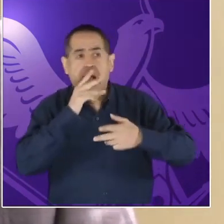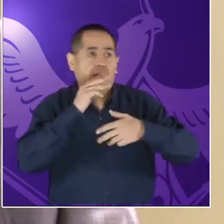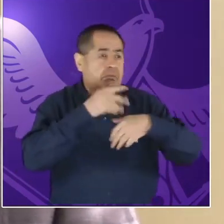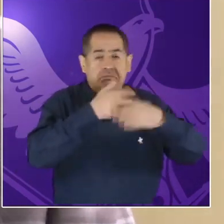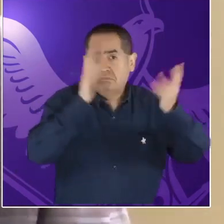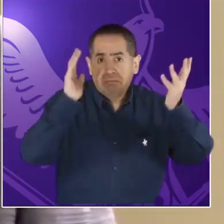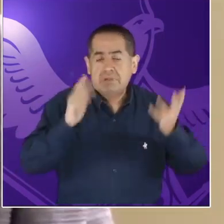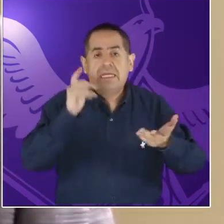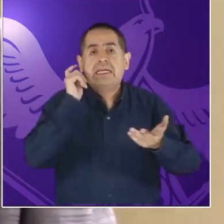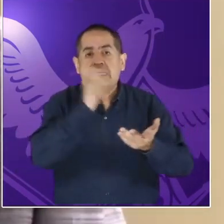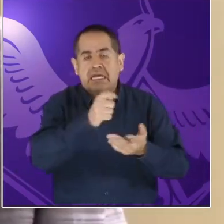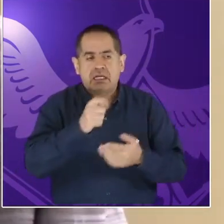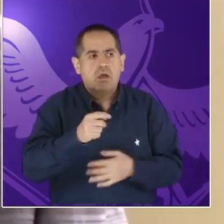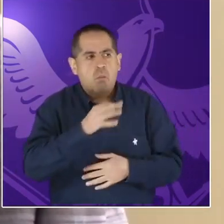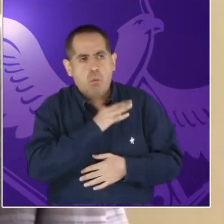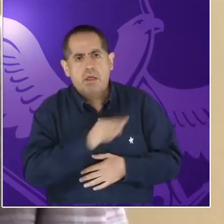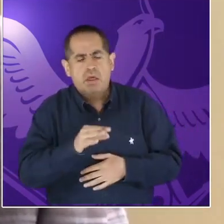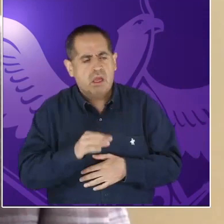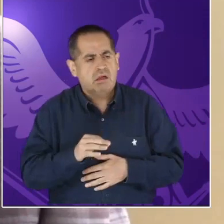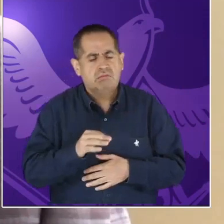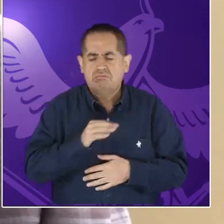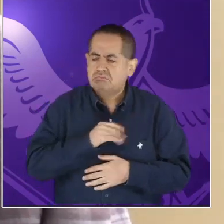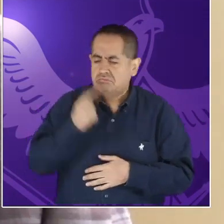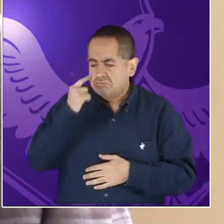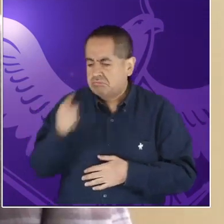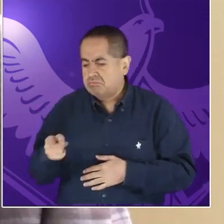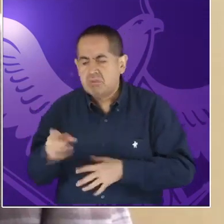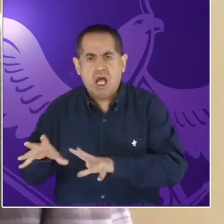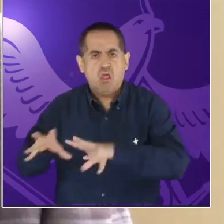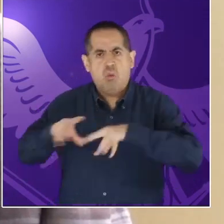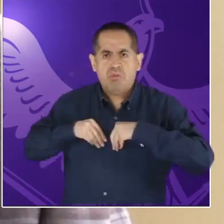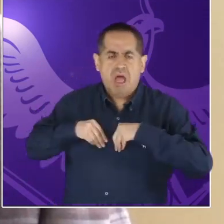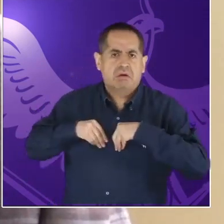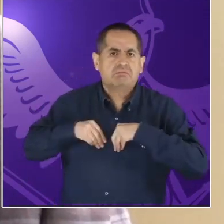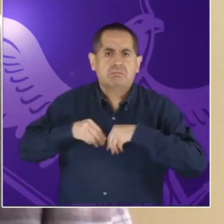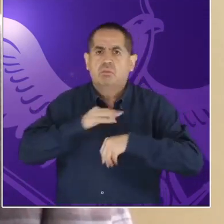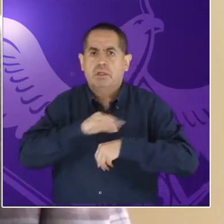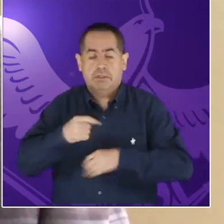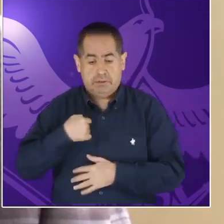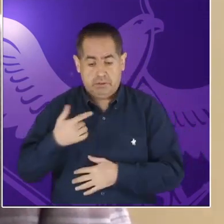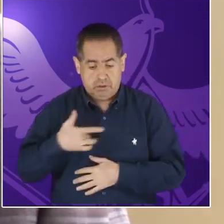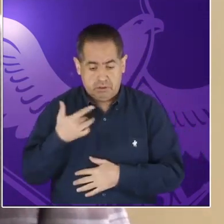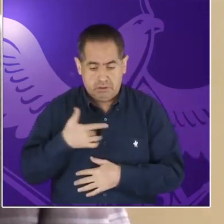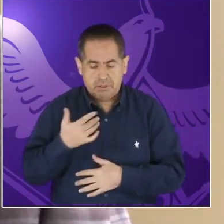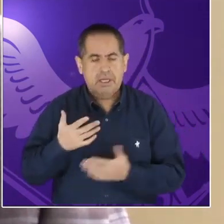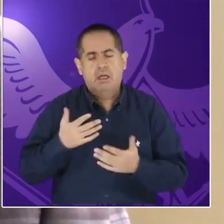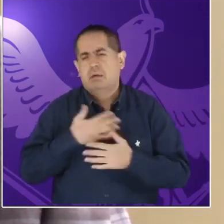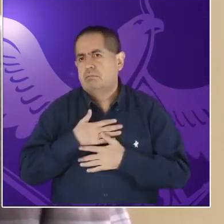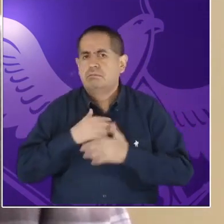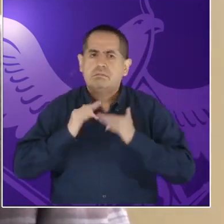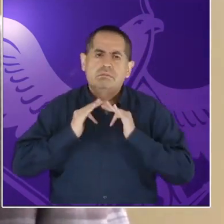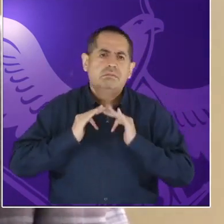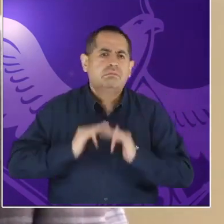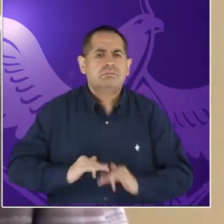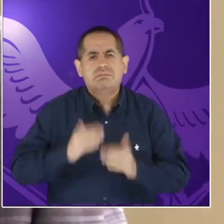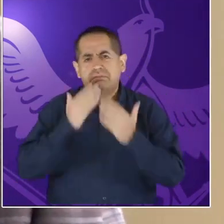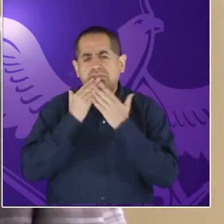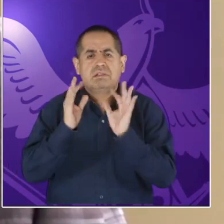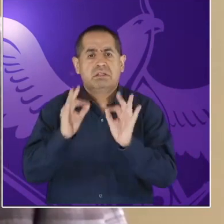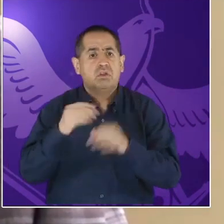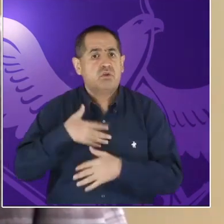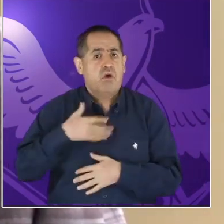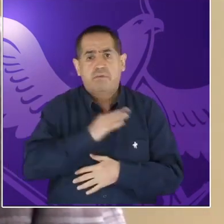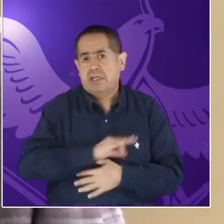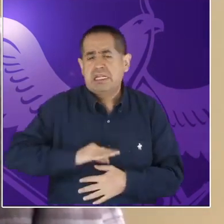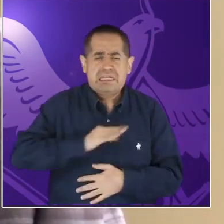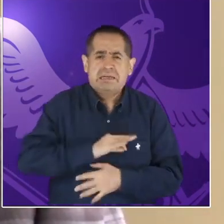la madre, padre, son candidatos idóneos para la adopción. Y en eso pues yo me he sentido muy cómodo, ¿no?